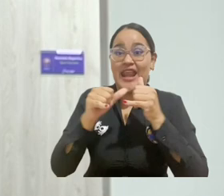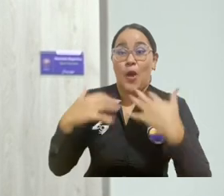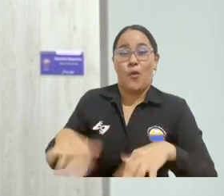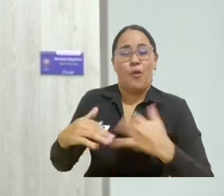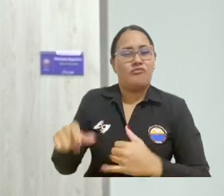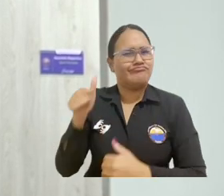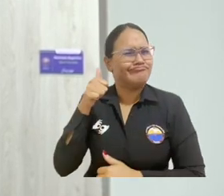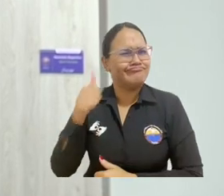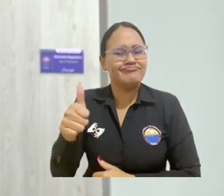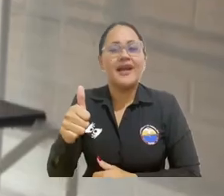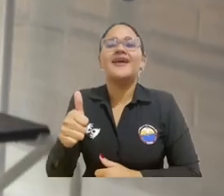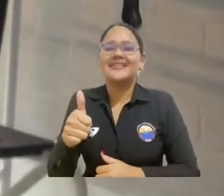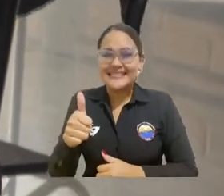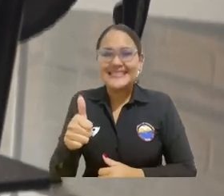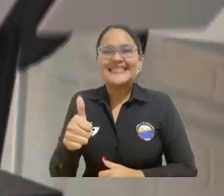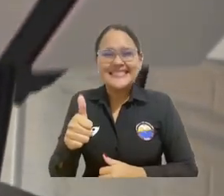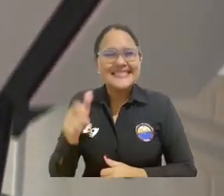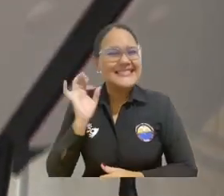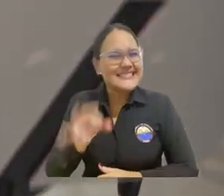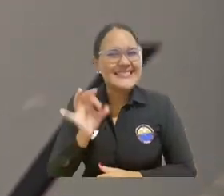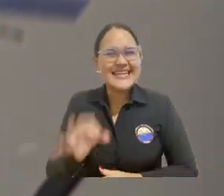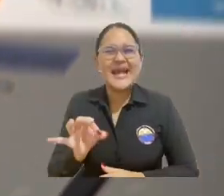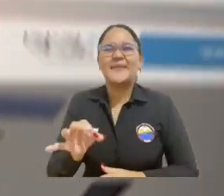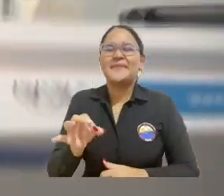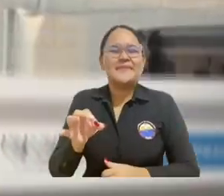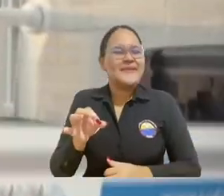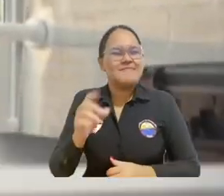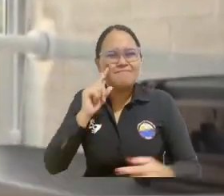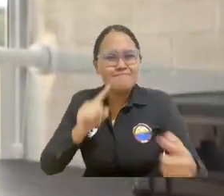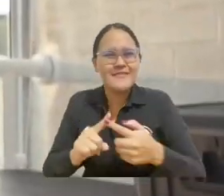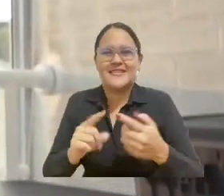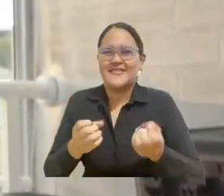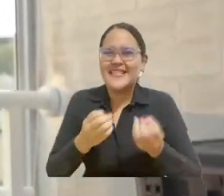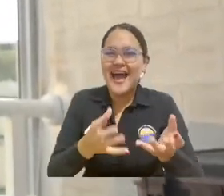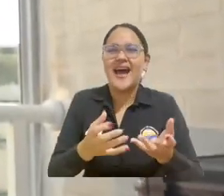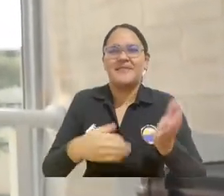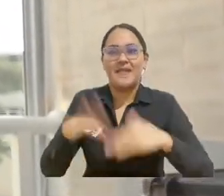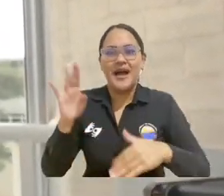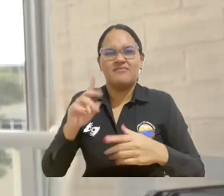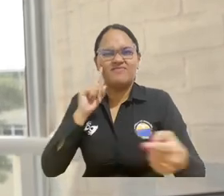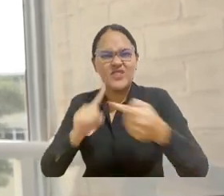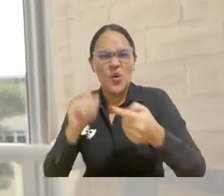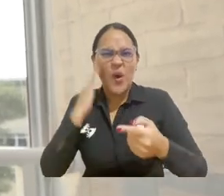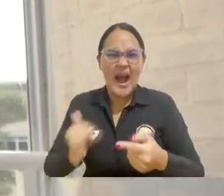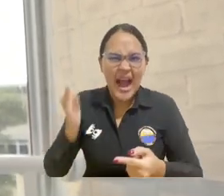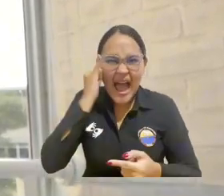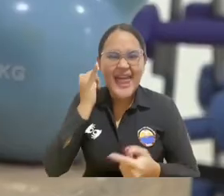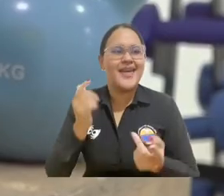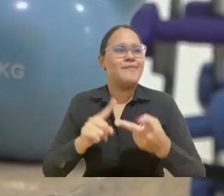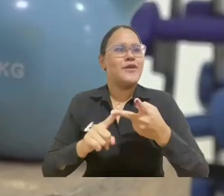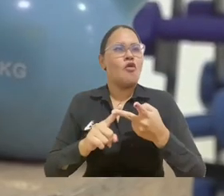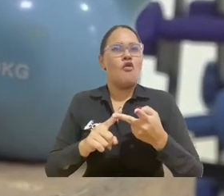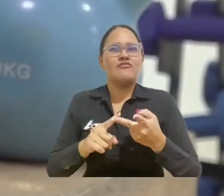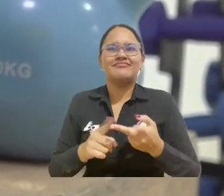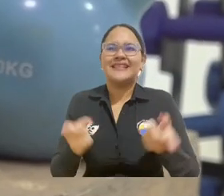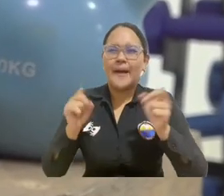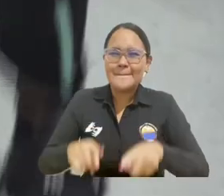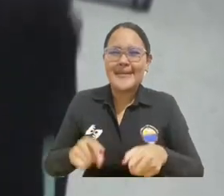del conocimiento siempre. No solamente es el universo del conocimiento de la universidad en lo académico, sino en